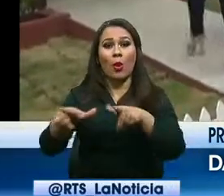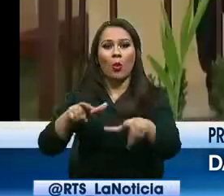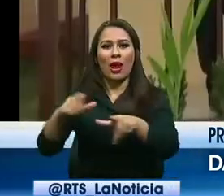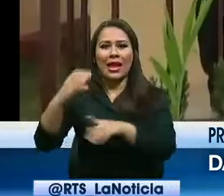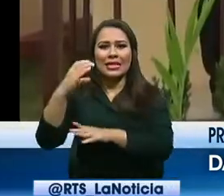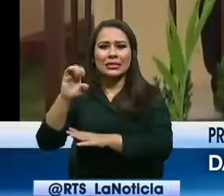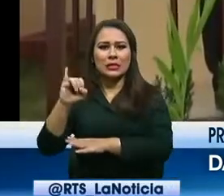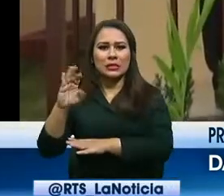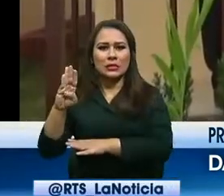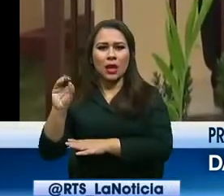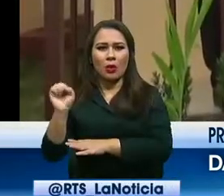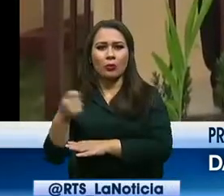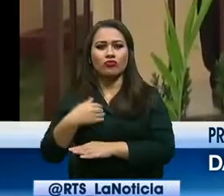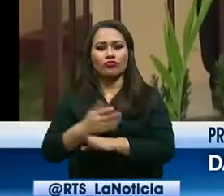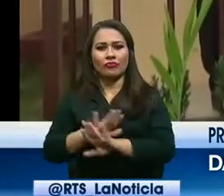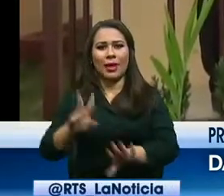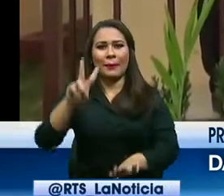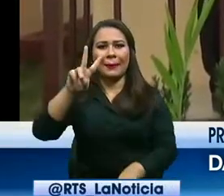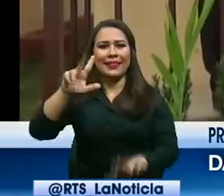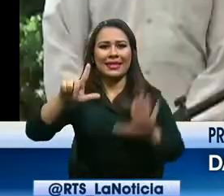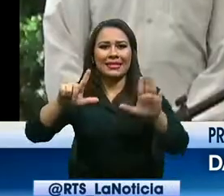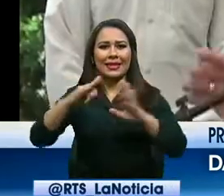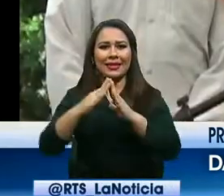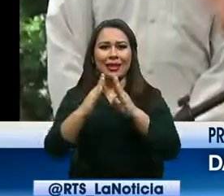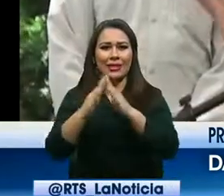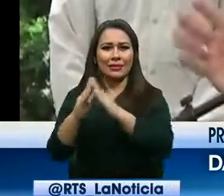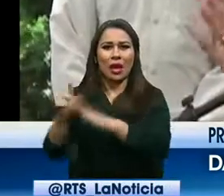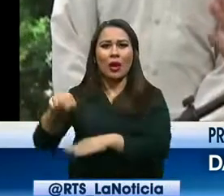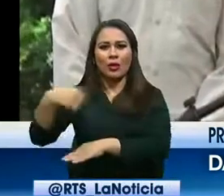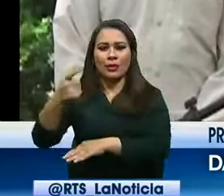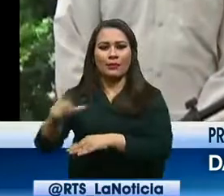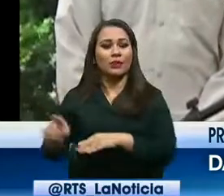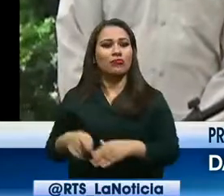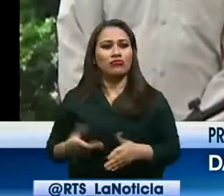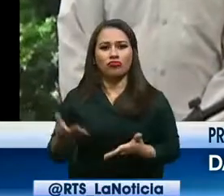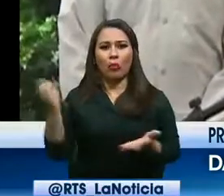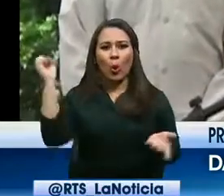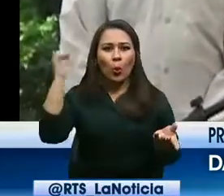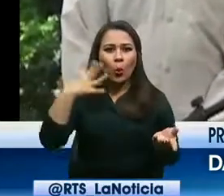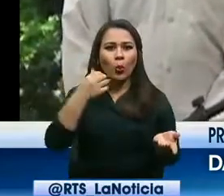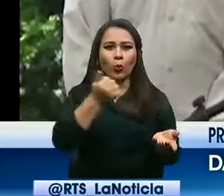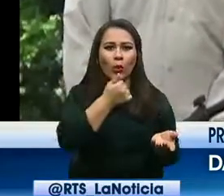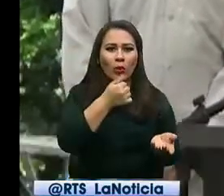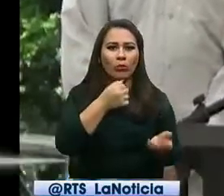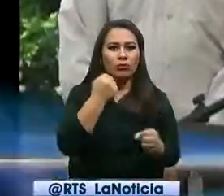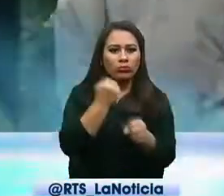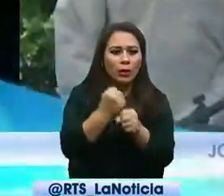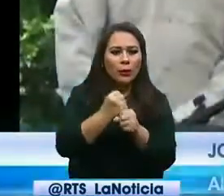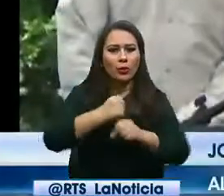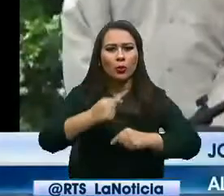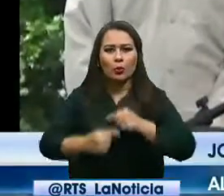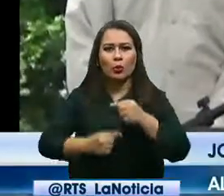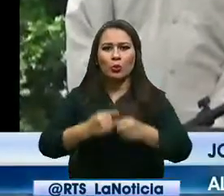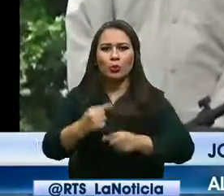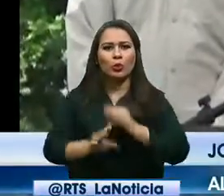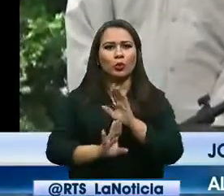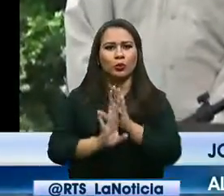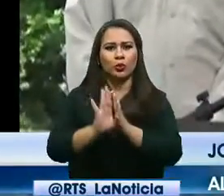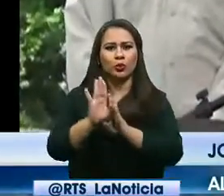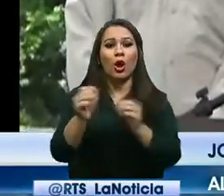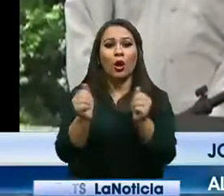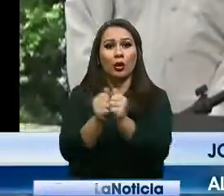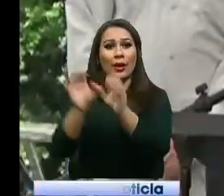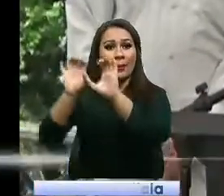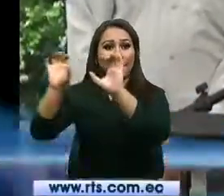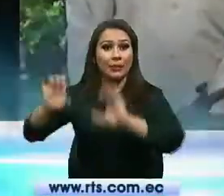donde inicialmente se entregaron otras 27 viviendas. Los servicios básicos los estamos trabajando de a poco, ya dije, con la empresa